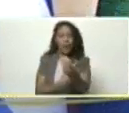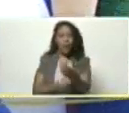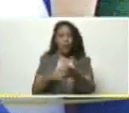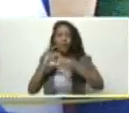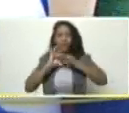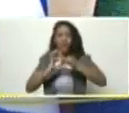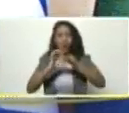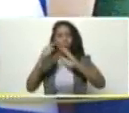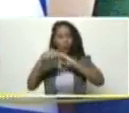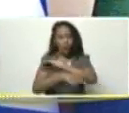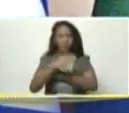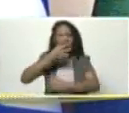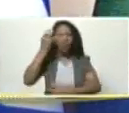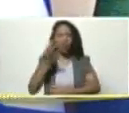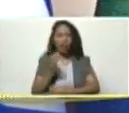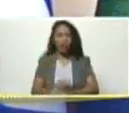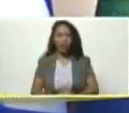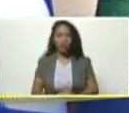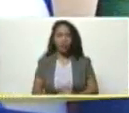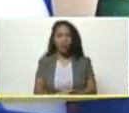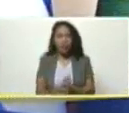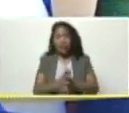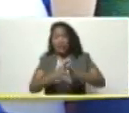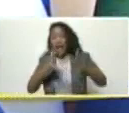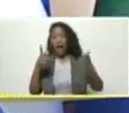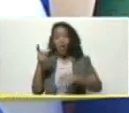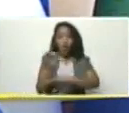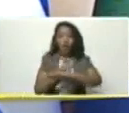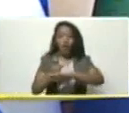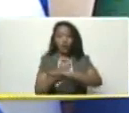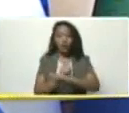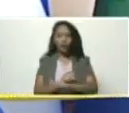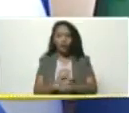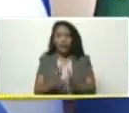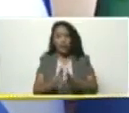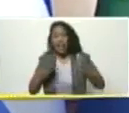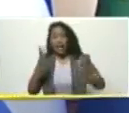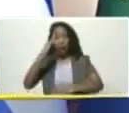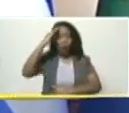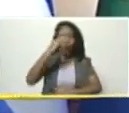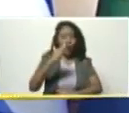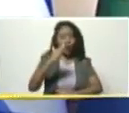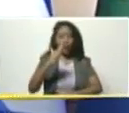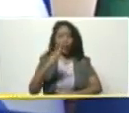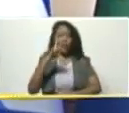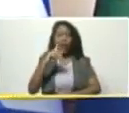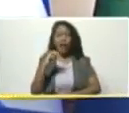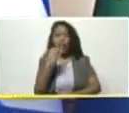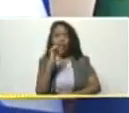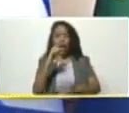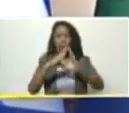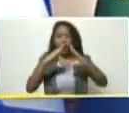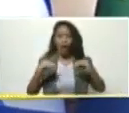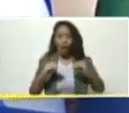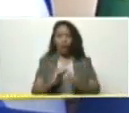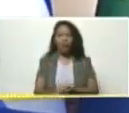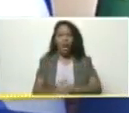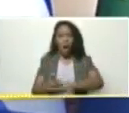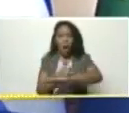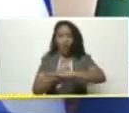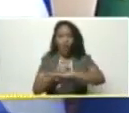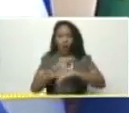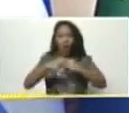verdadera. El gran gobierno del gran comandante Daniel Ortega y el gobierno